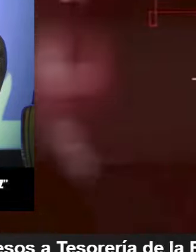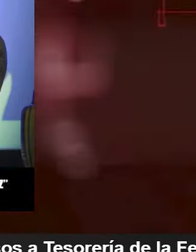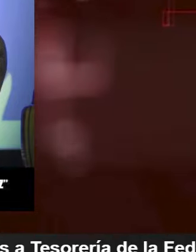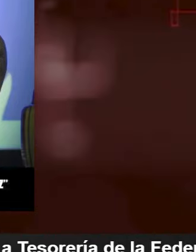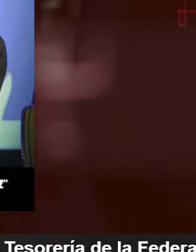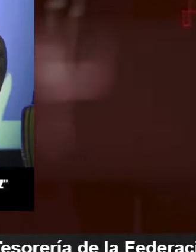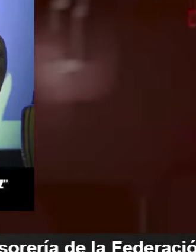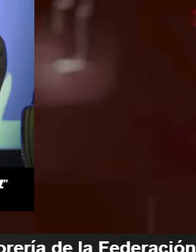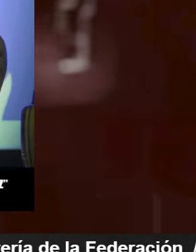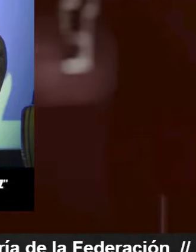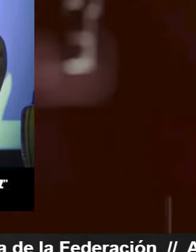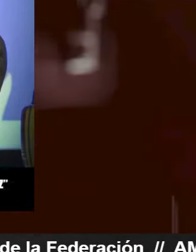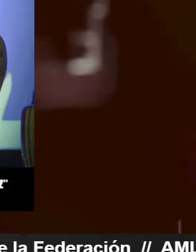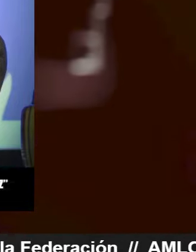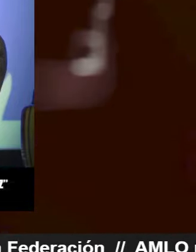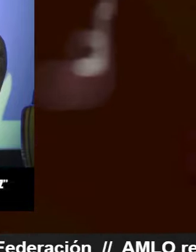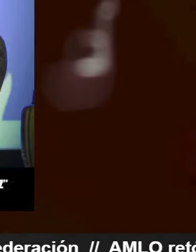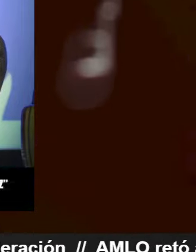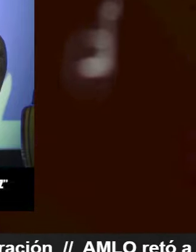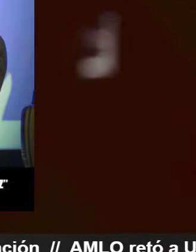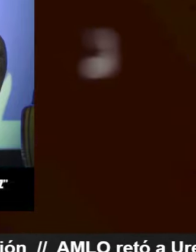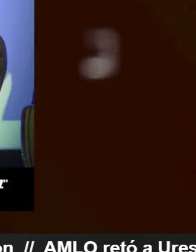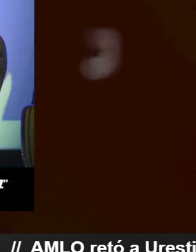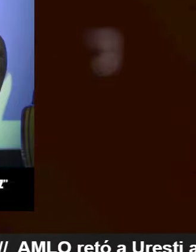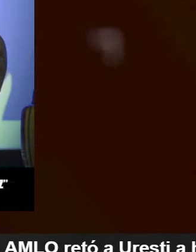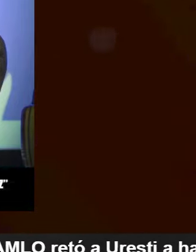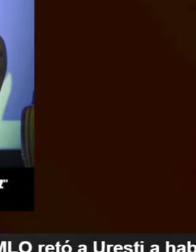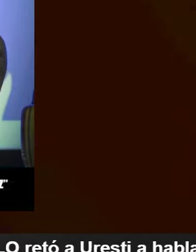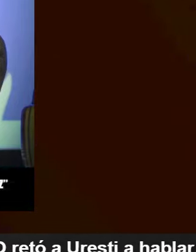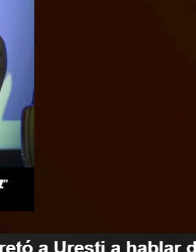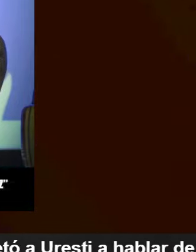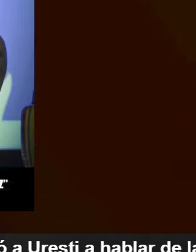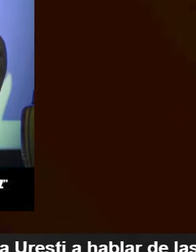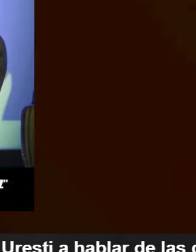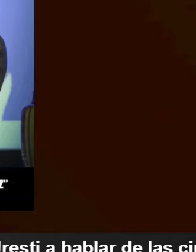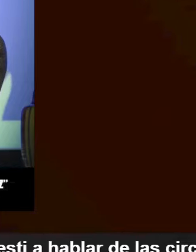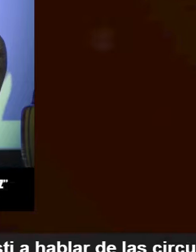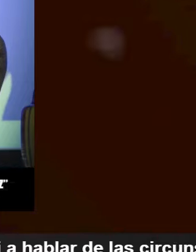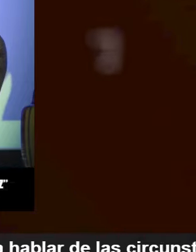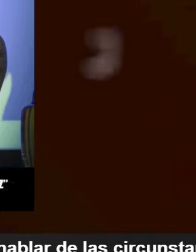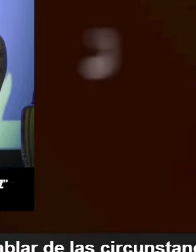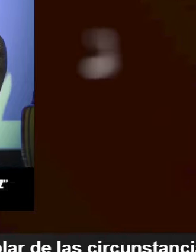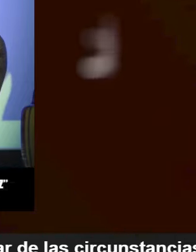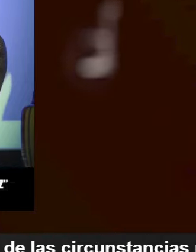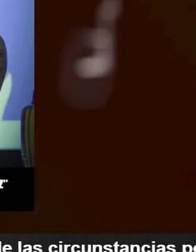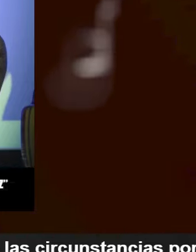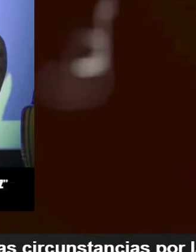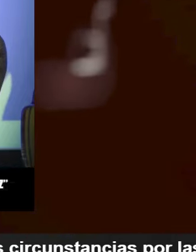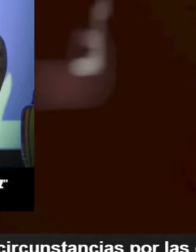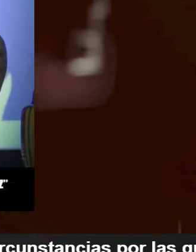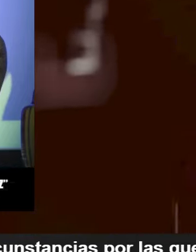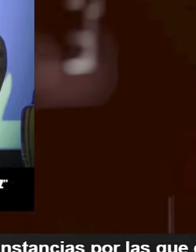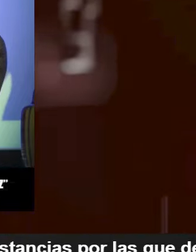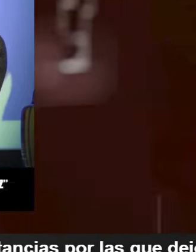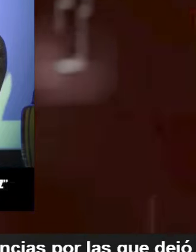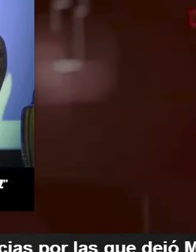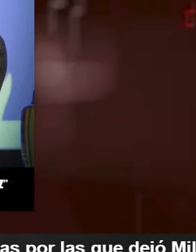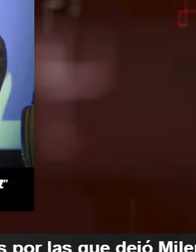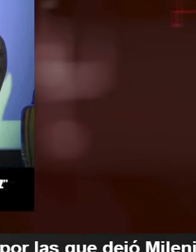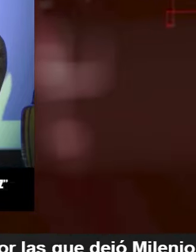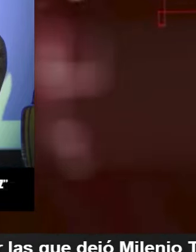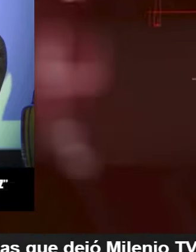espadas ancona y también el representante de movimiento regeneración nacional y la